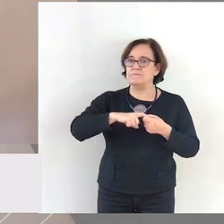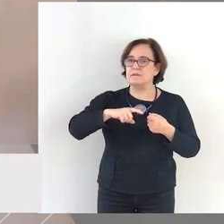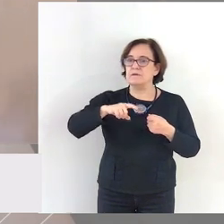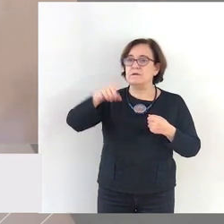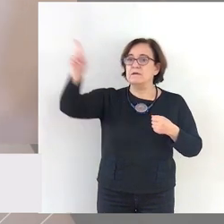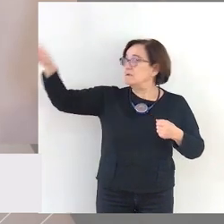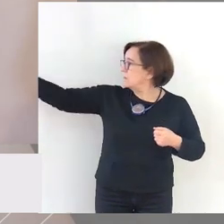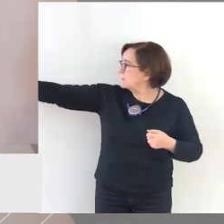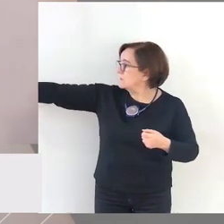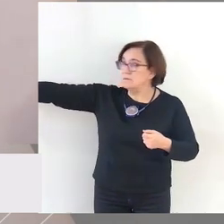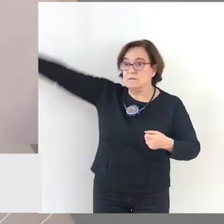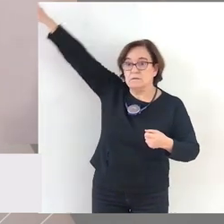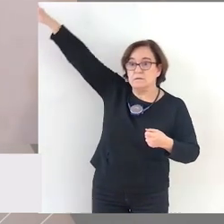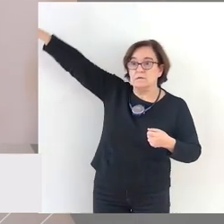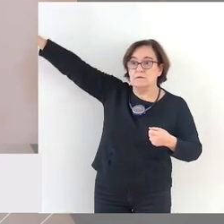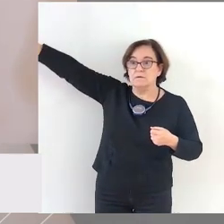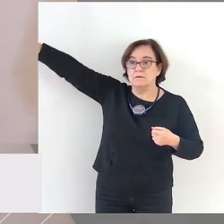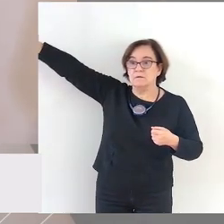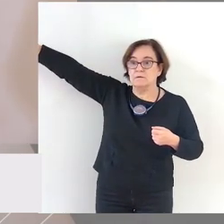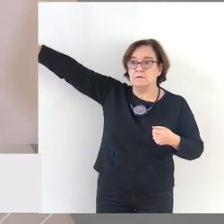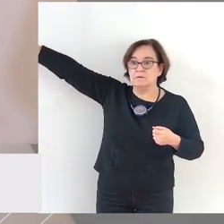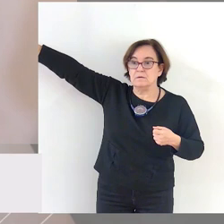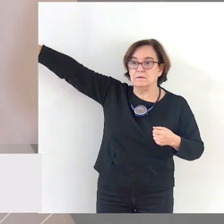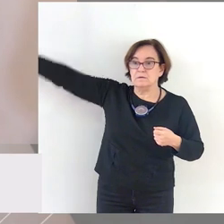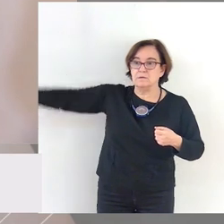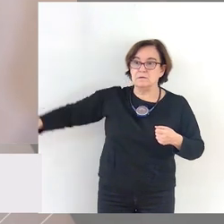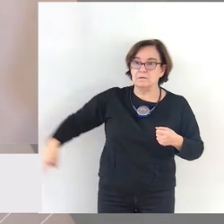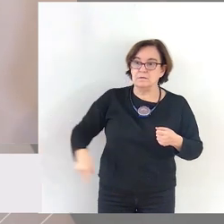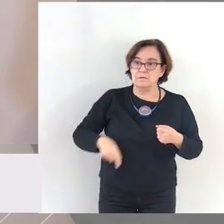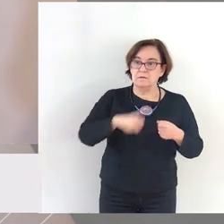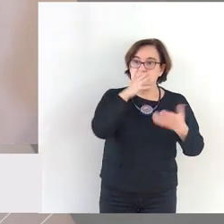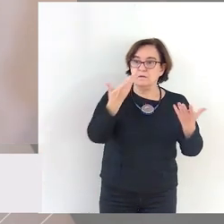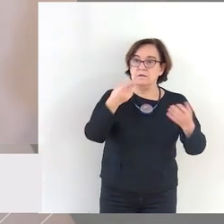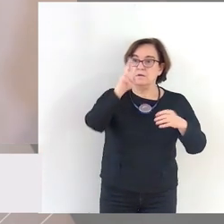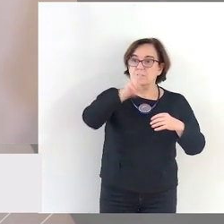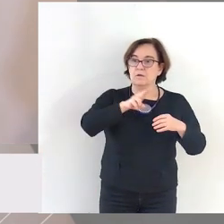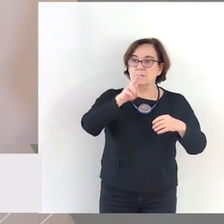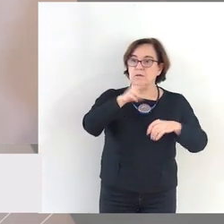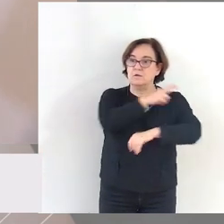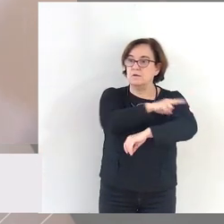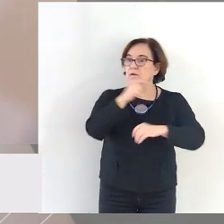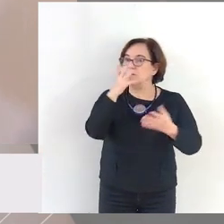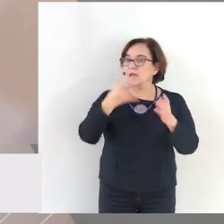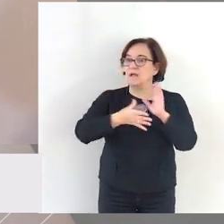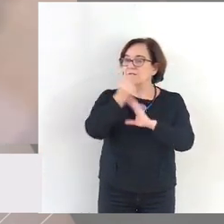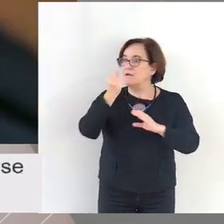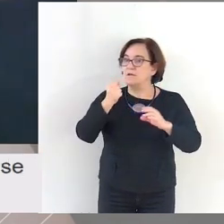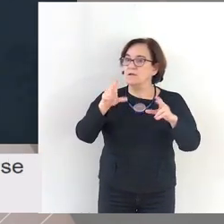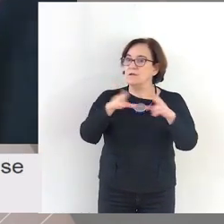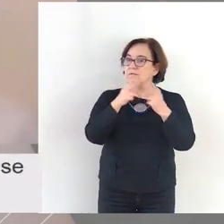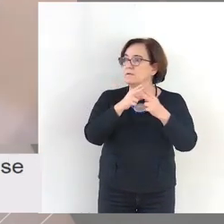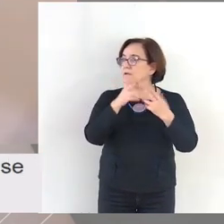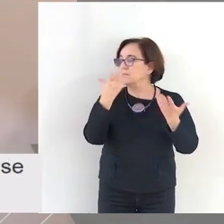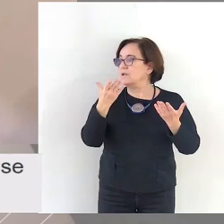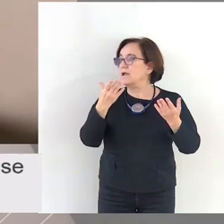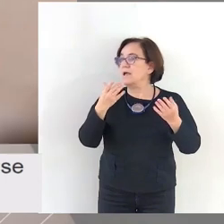tenido que ausentar unos momentos por otras responsabilidades dentro de Cruz Roja queridos colegas de la federación internacional de sociedades de la Cruz Roja y